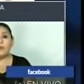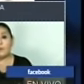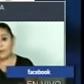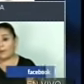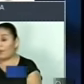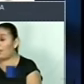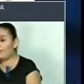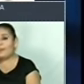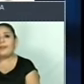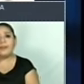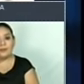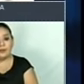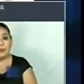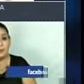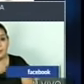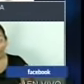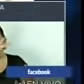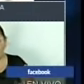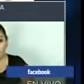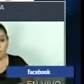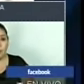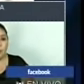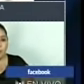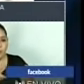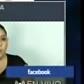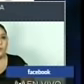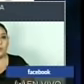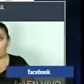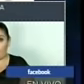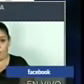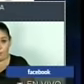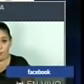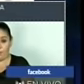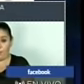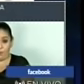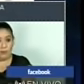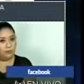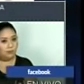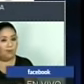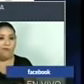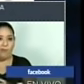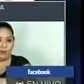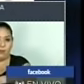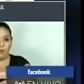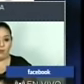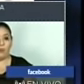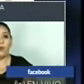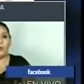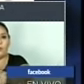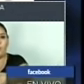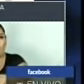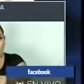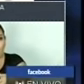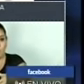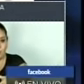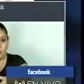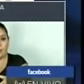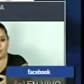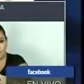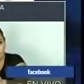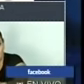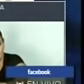Sí, Manuel, de hecho, con el punto del financiamiento, pues aún no se ha convocado a la Comisión de Hacienda, sí se reunió este